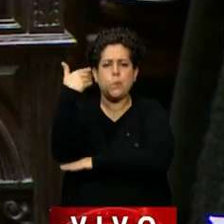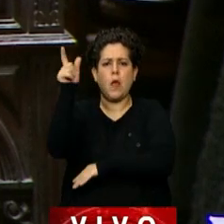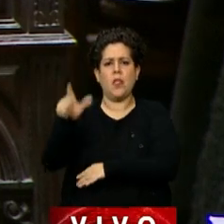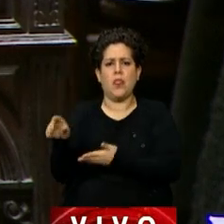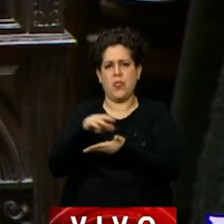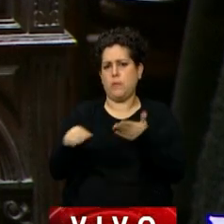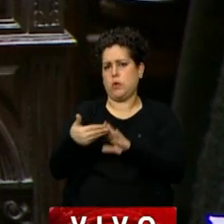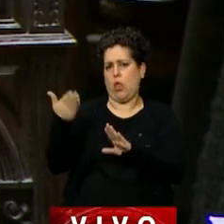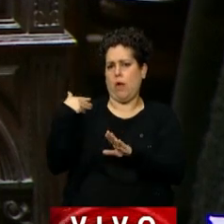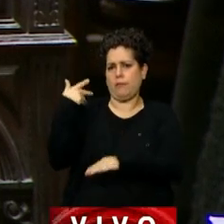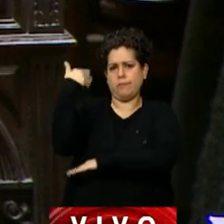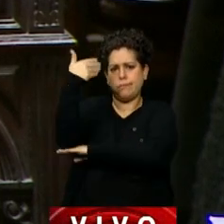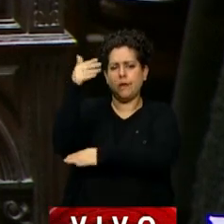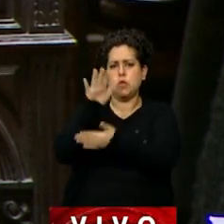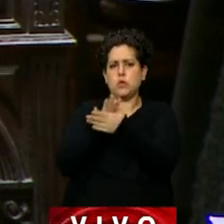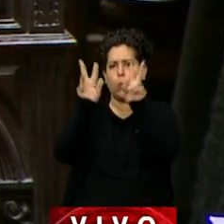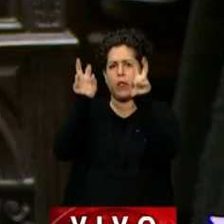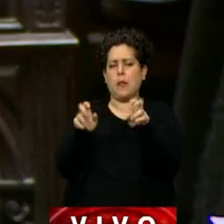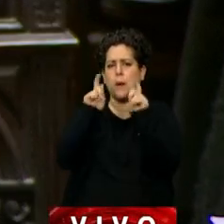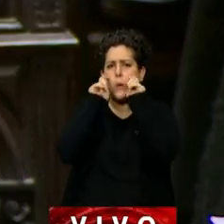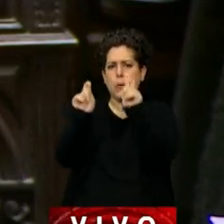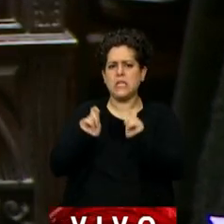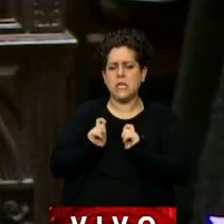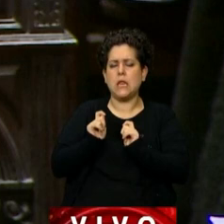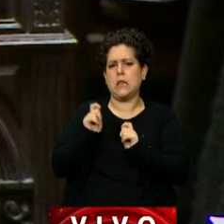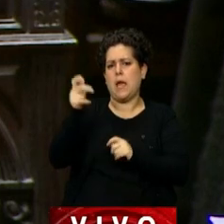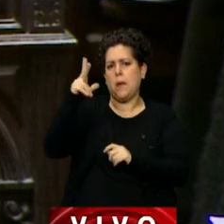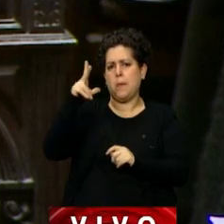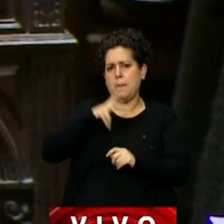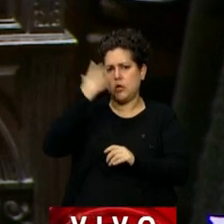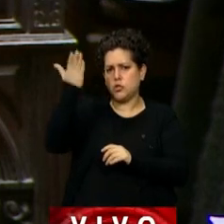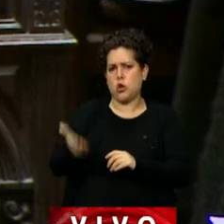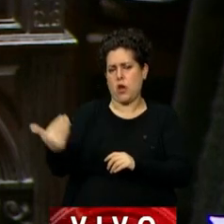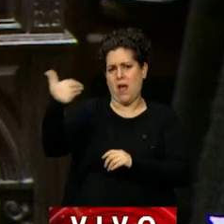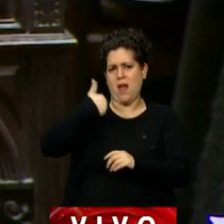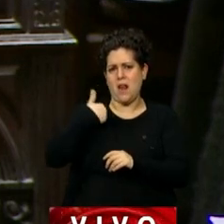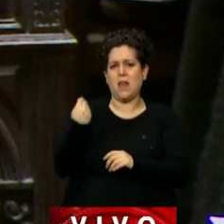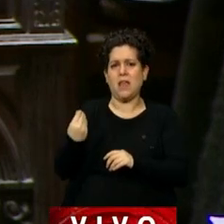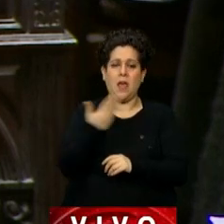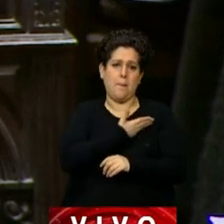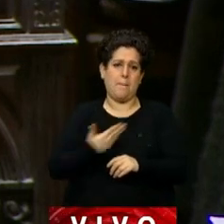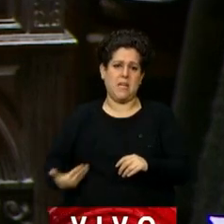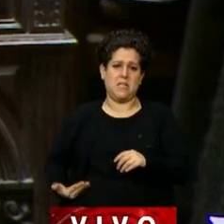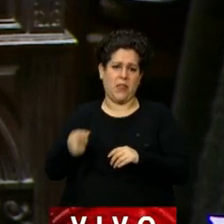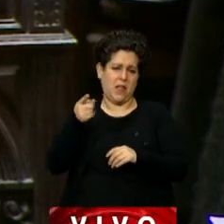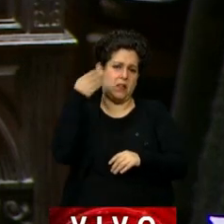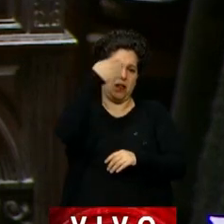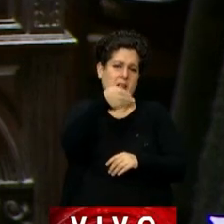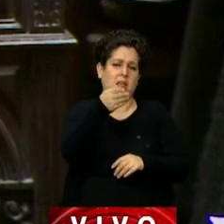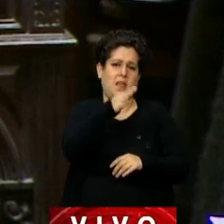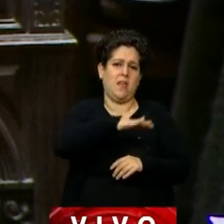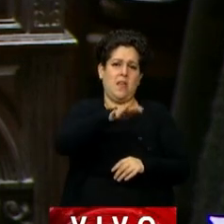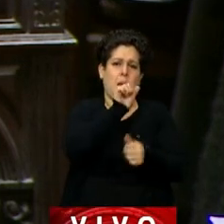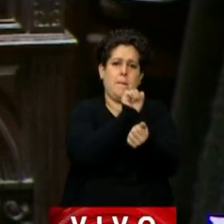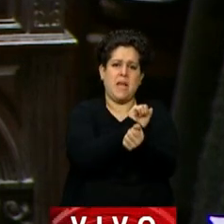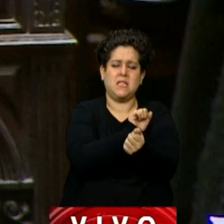diputado preopinante en relación a la visita personal y ajustada de derecho que nuestro presidente hizo a la presa